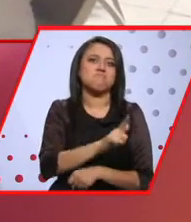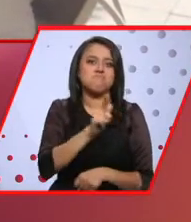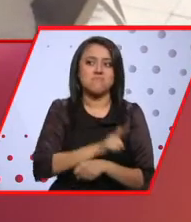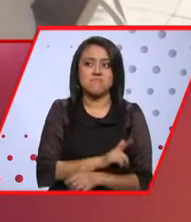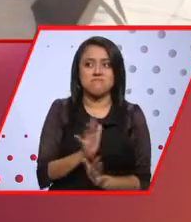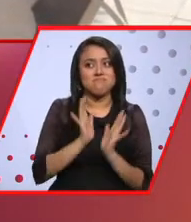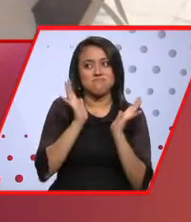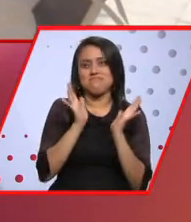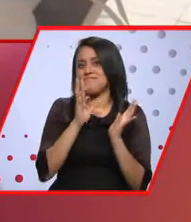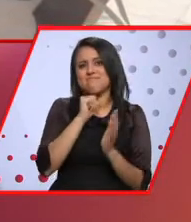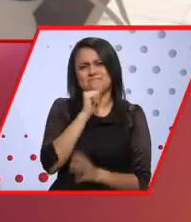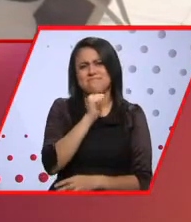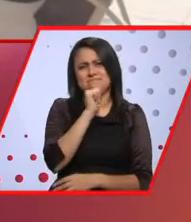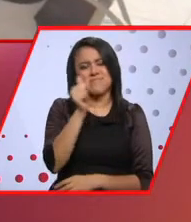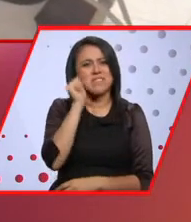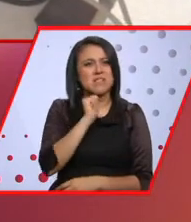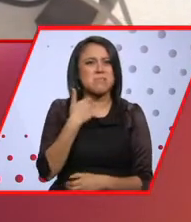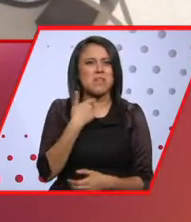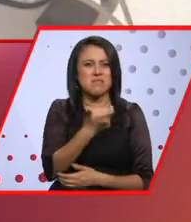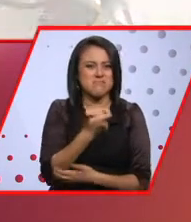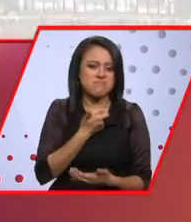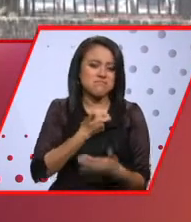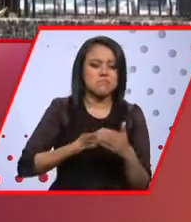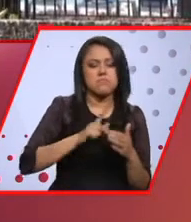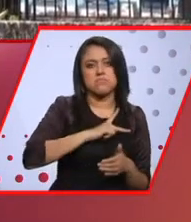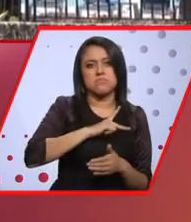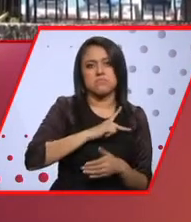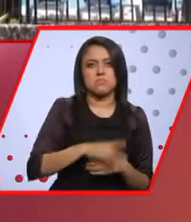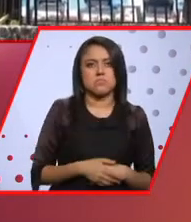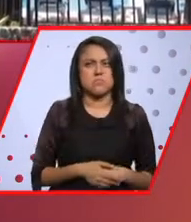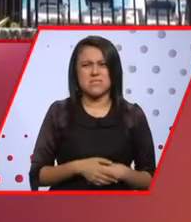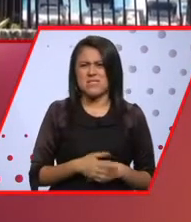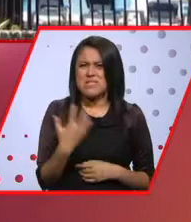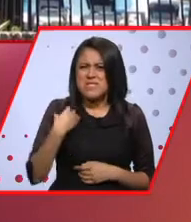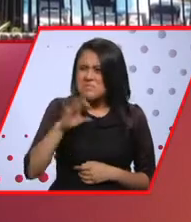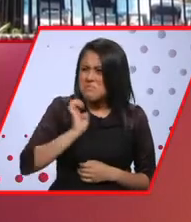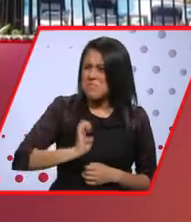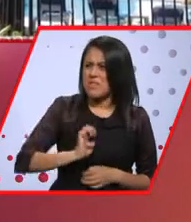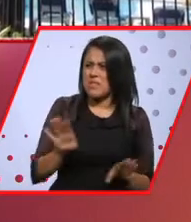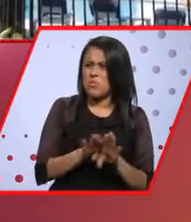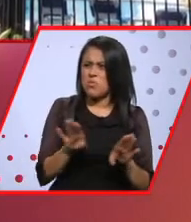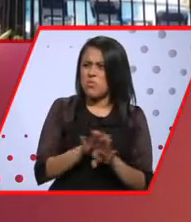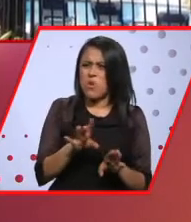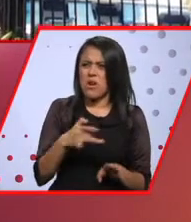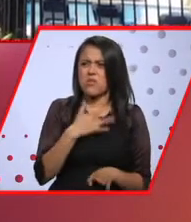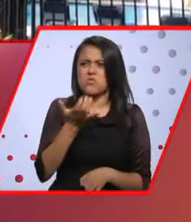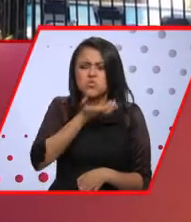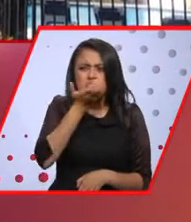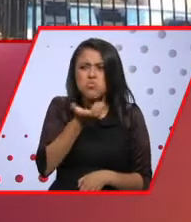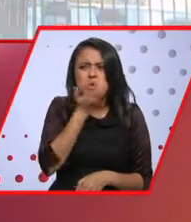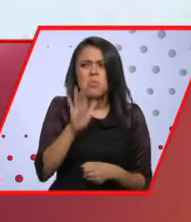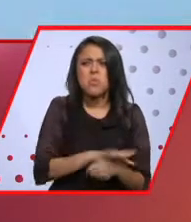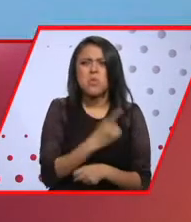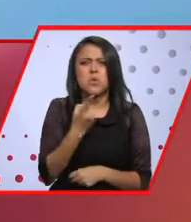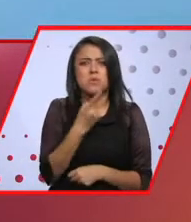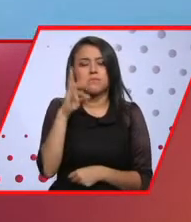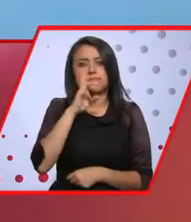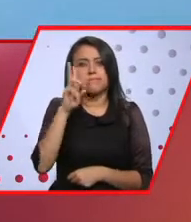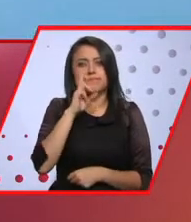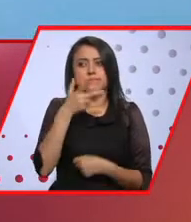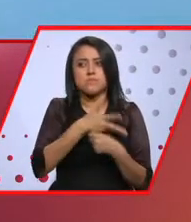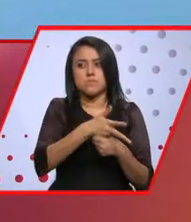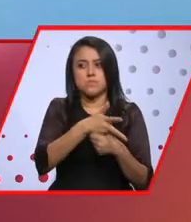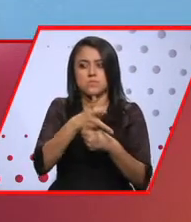sorprende ya. Qué pena que ya se acostumbre uno a ver esto todos los días. Pues mire, estamos viendo algunas imágenes que nos han enviado desde